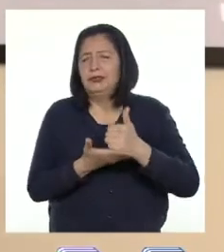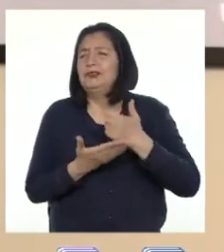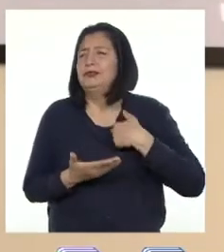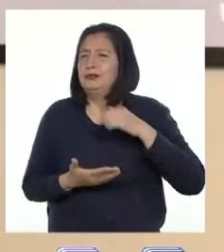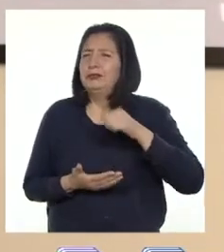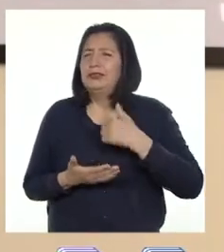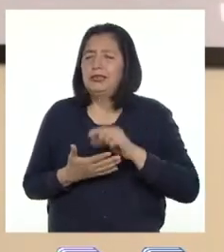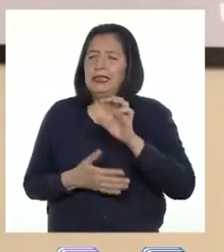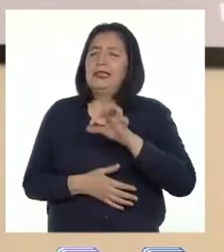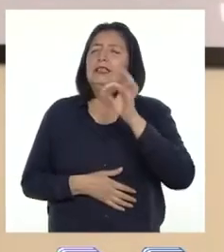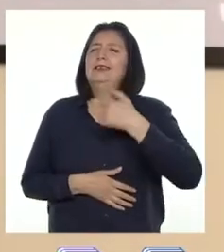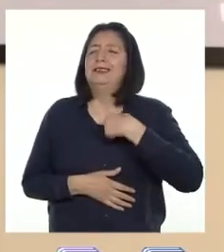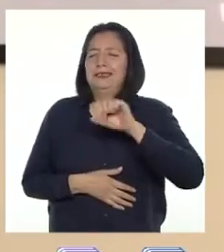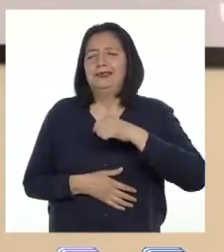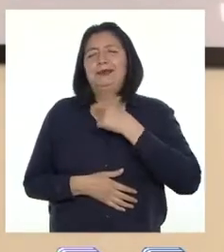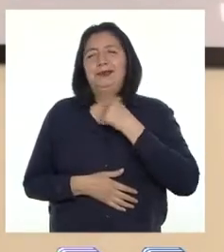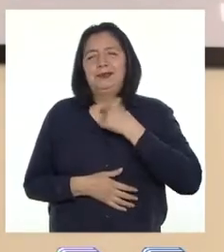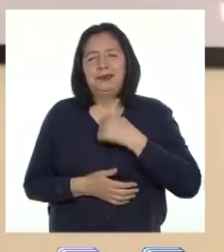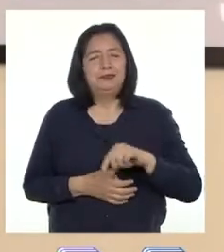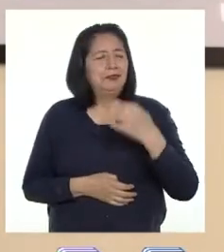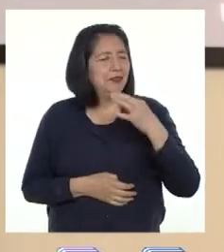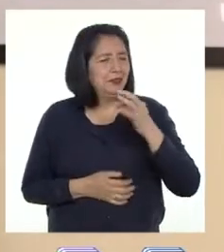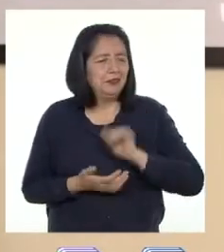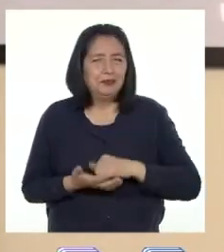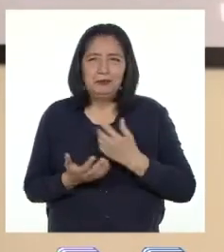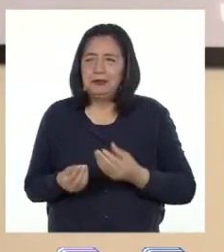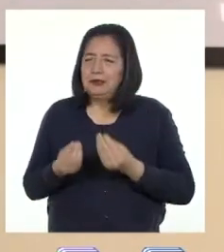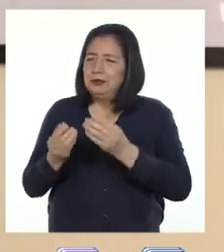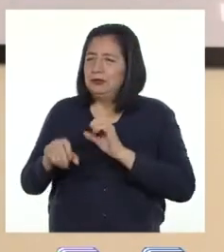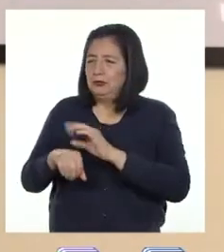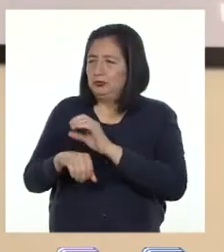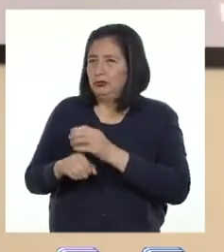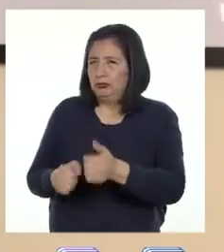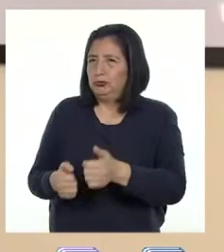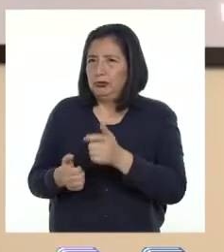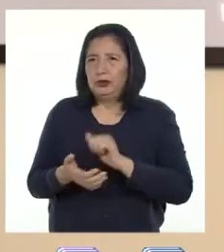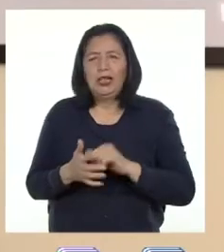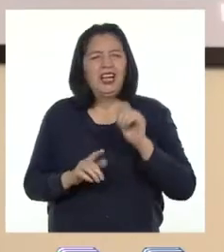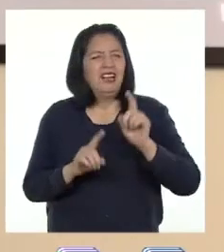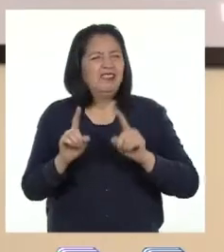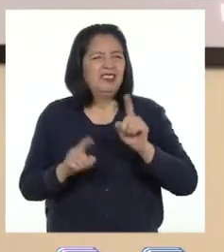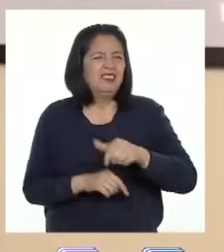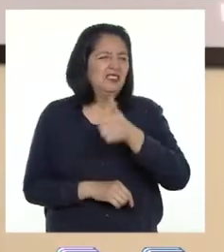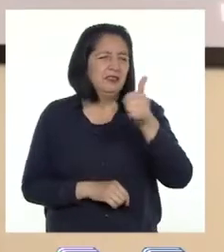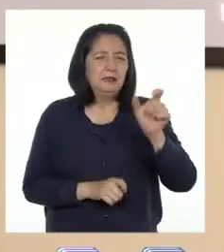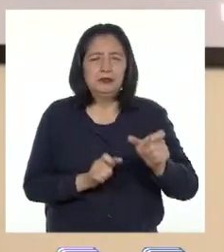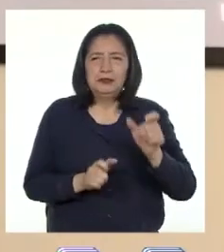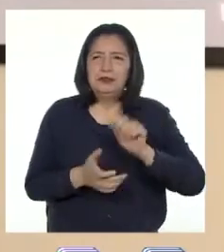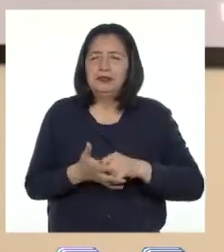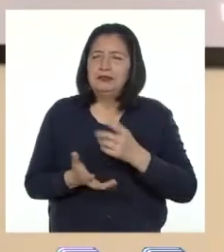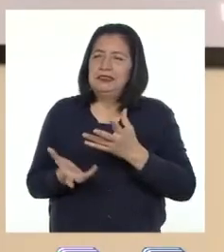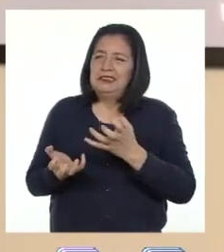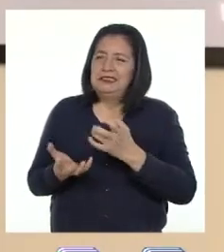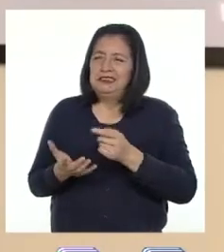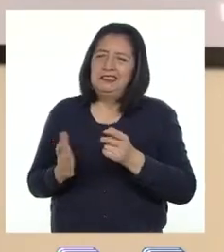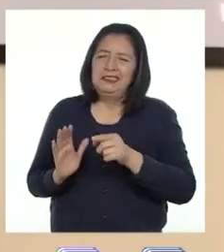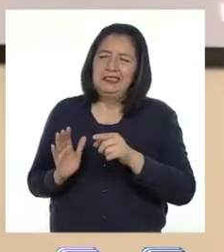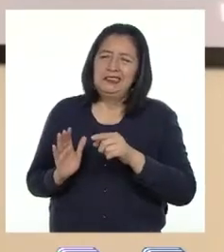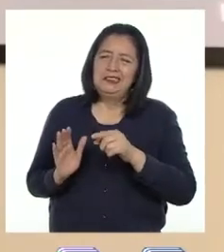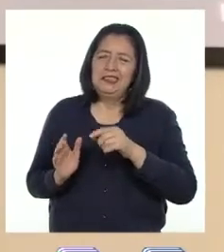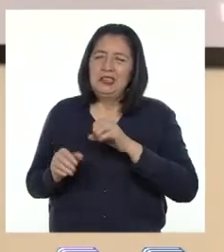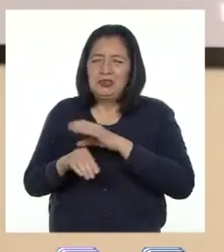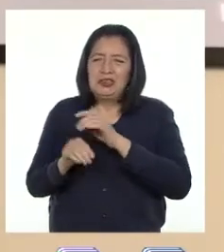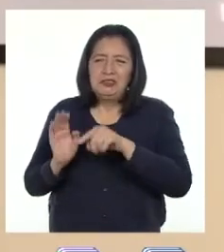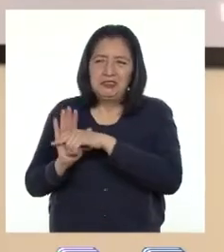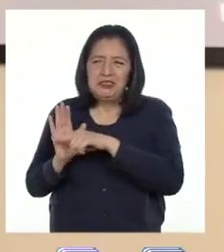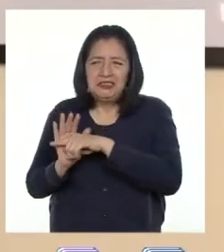a encontrar lo que me gustaba, ¿no? Siempre también dando buenos consejos, porque a veces hay otras personas que van a intentar darte malos consejos